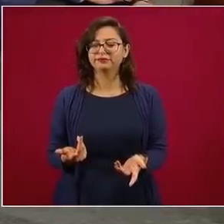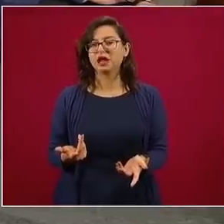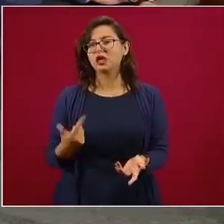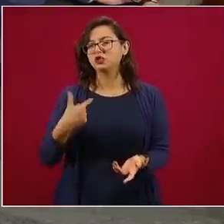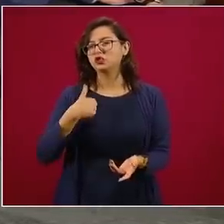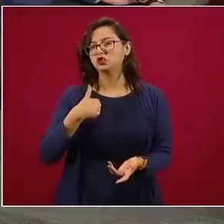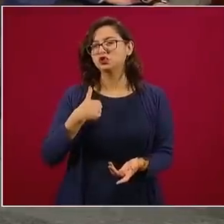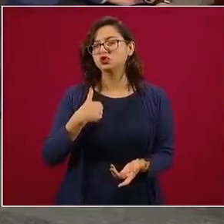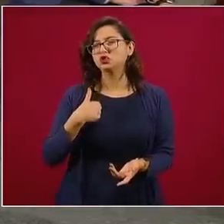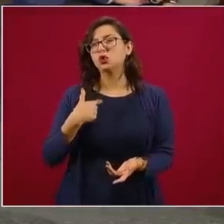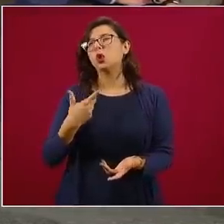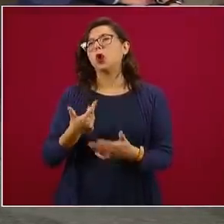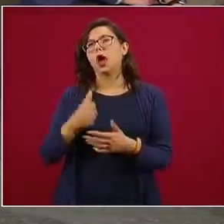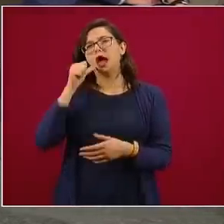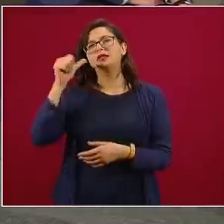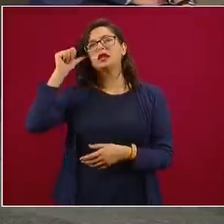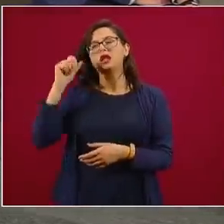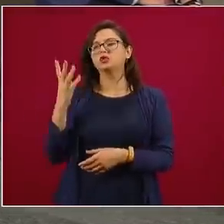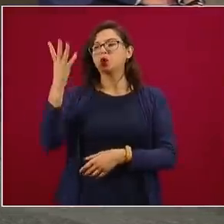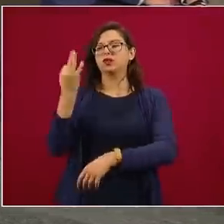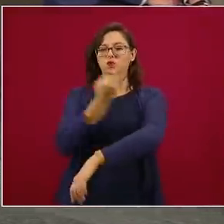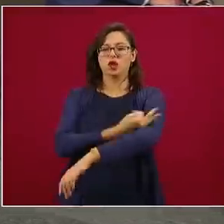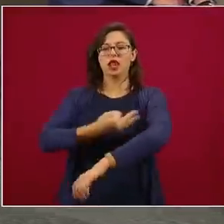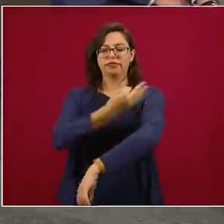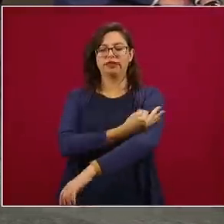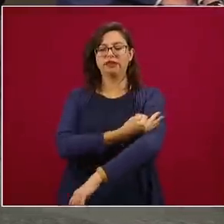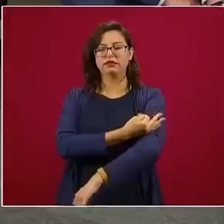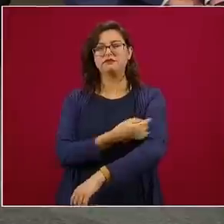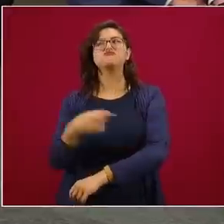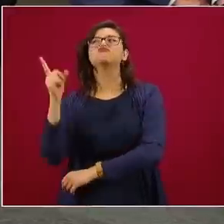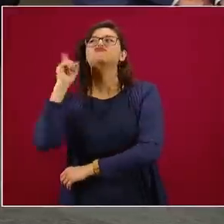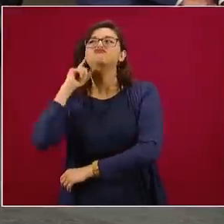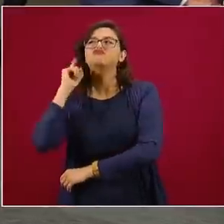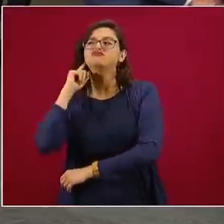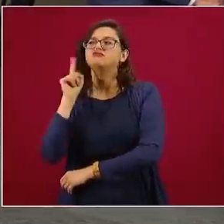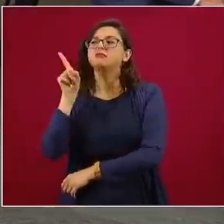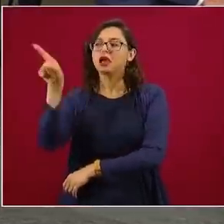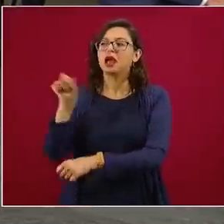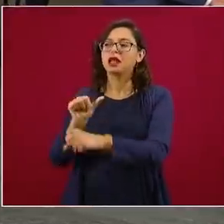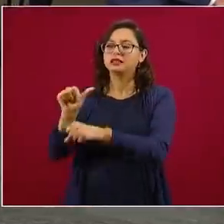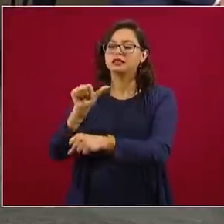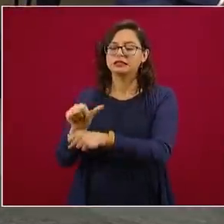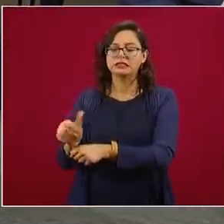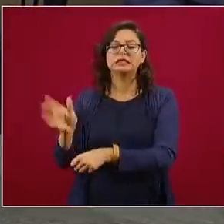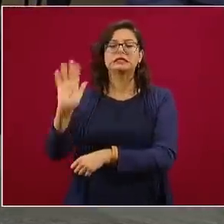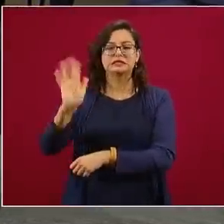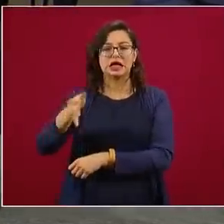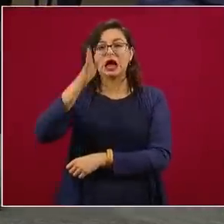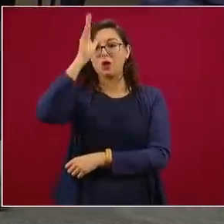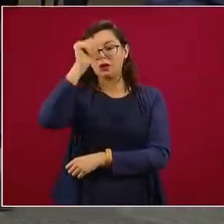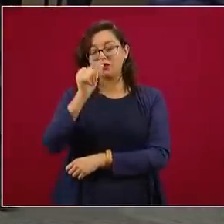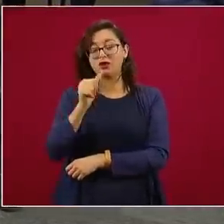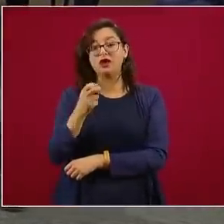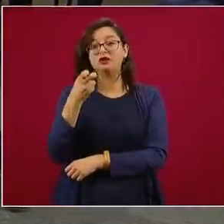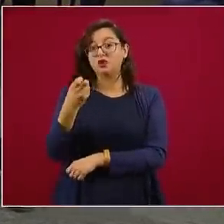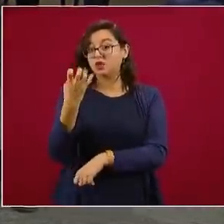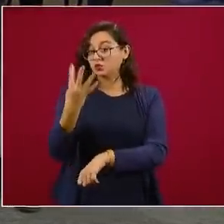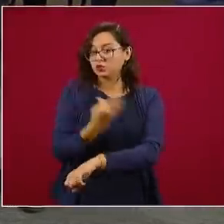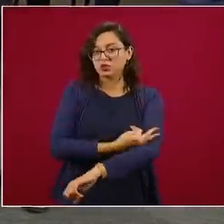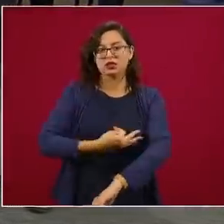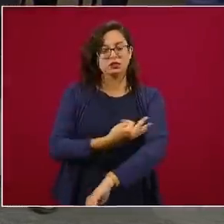alrededor de las 4 de la tarde de ayer. No pude hablar a esa hora con